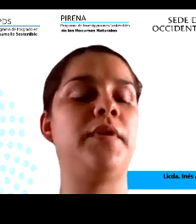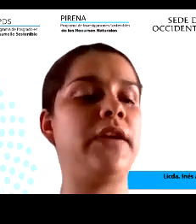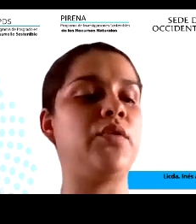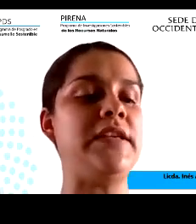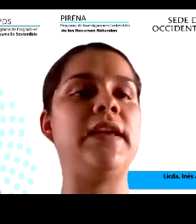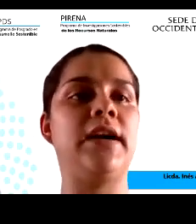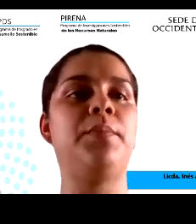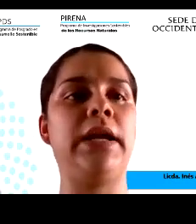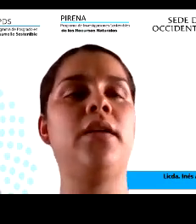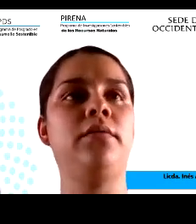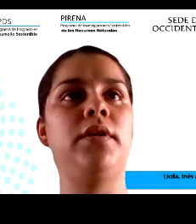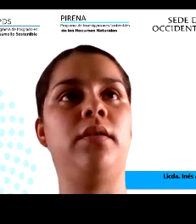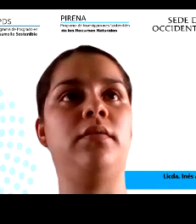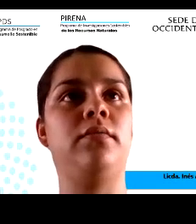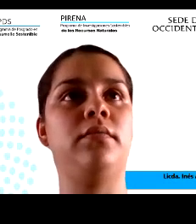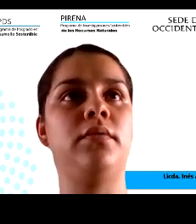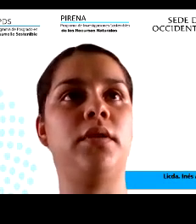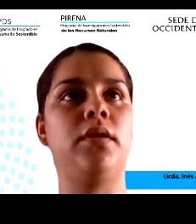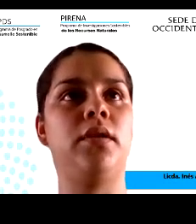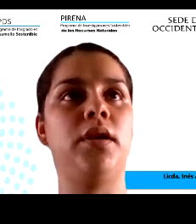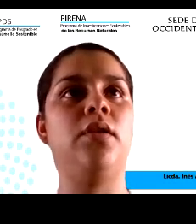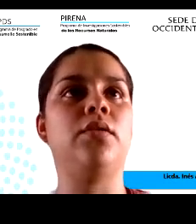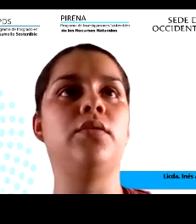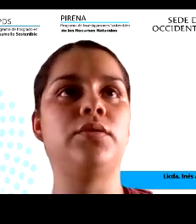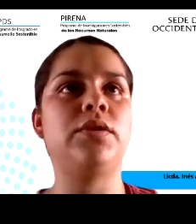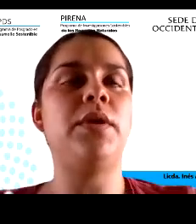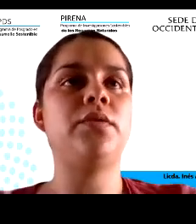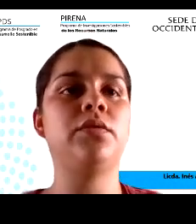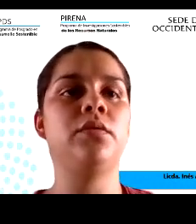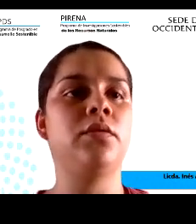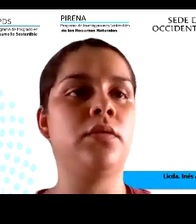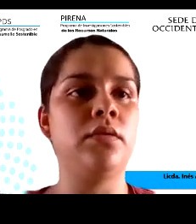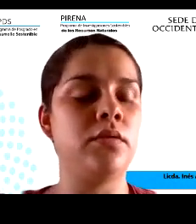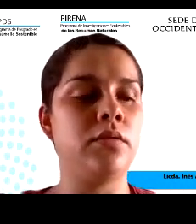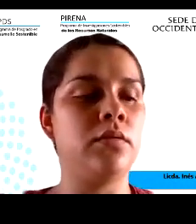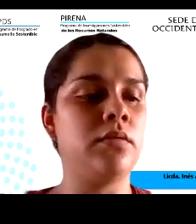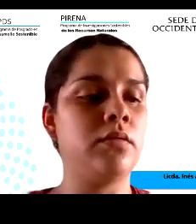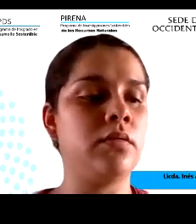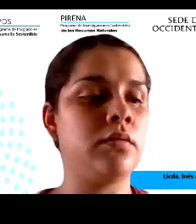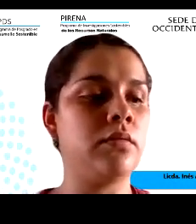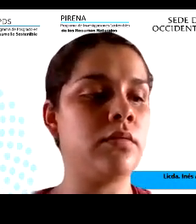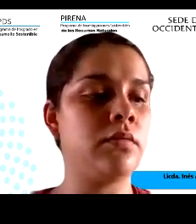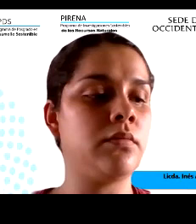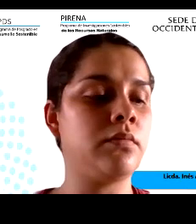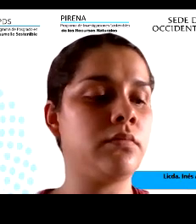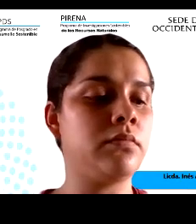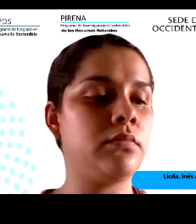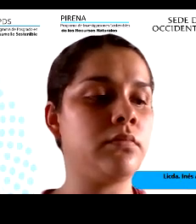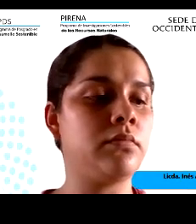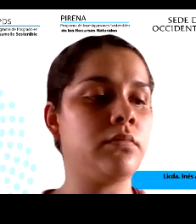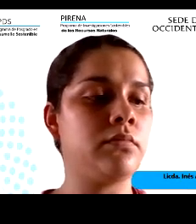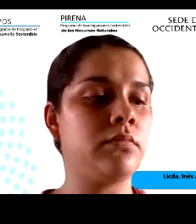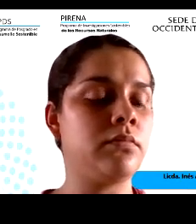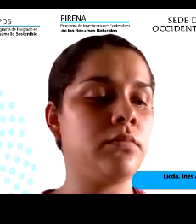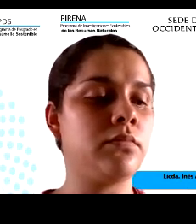Ok, perfecto. ¿Y se han aplicado en otros servicios? No, hemos aplicado